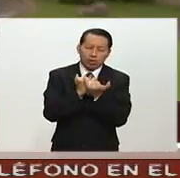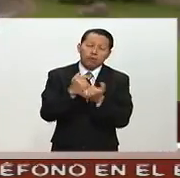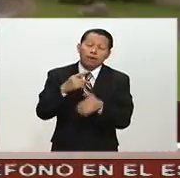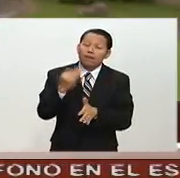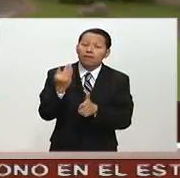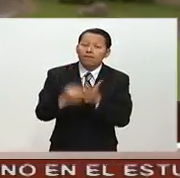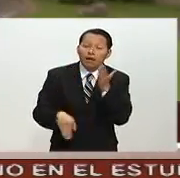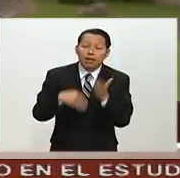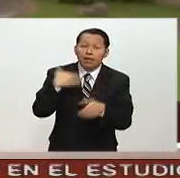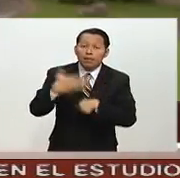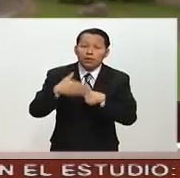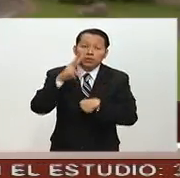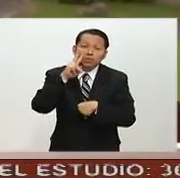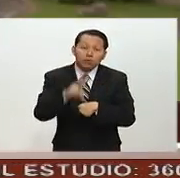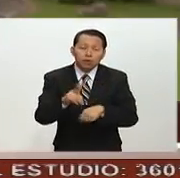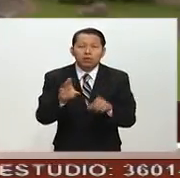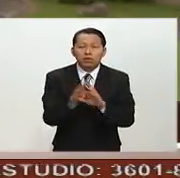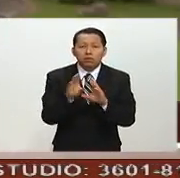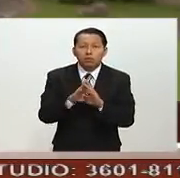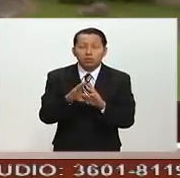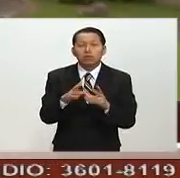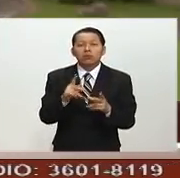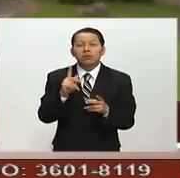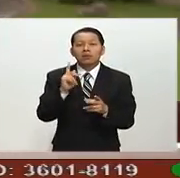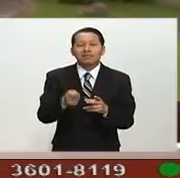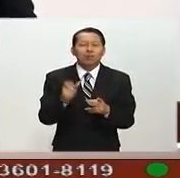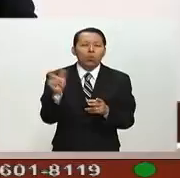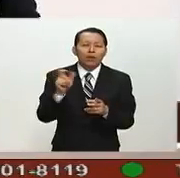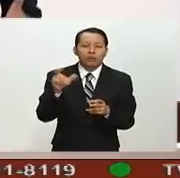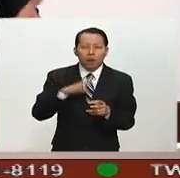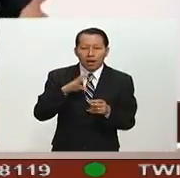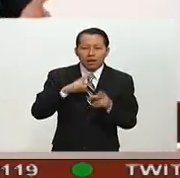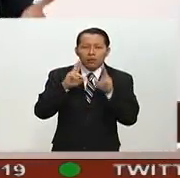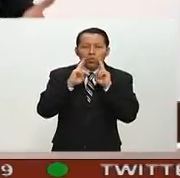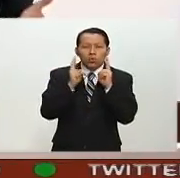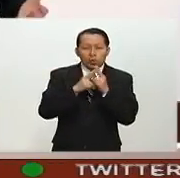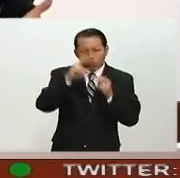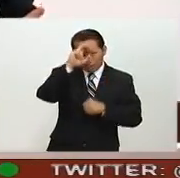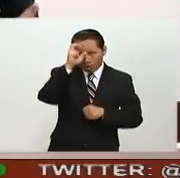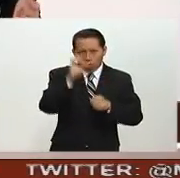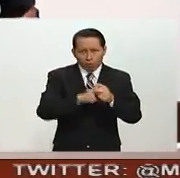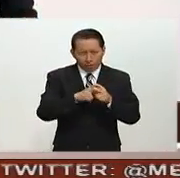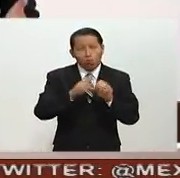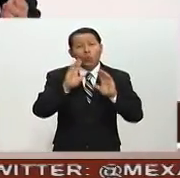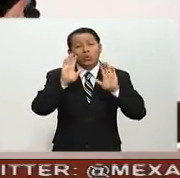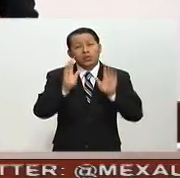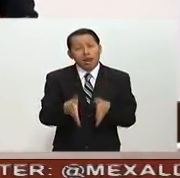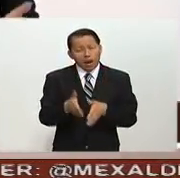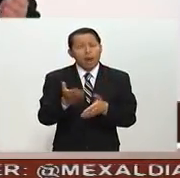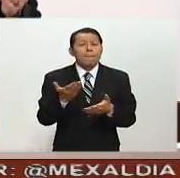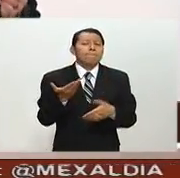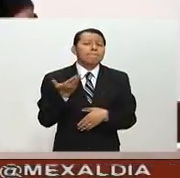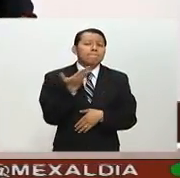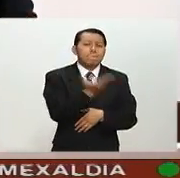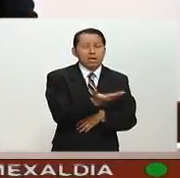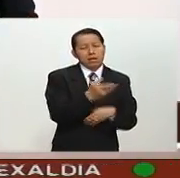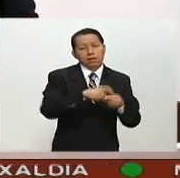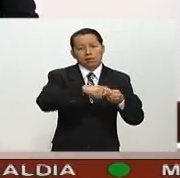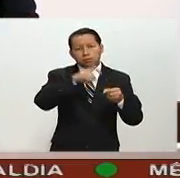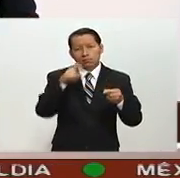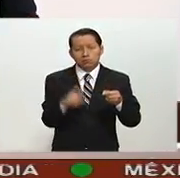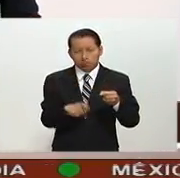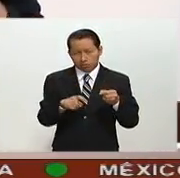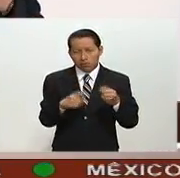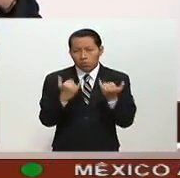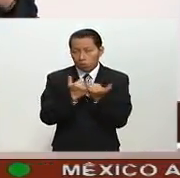ver cuándo notificarán a la Unión Europea su formal petición de salida, y cómo